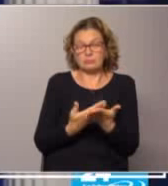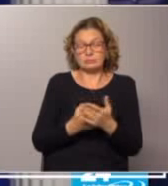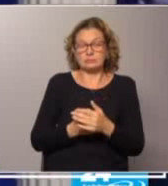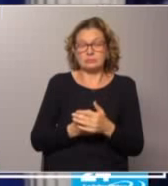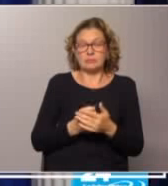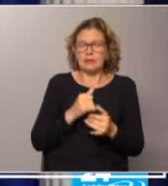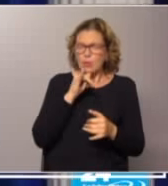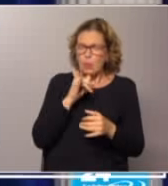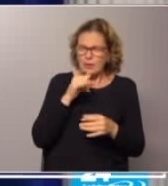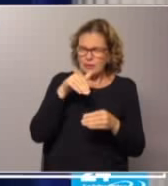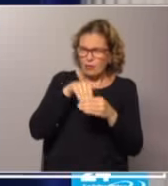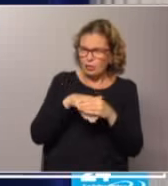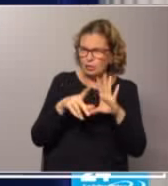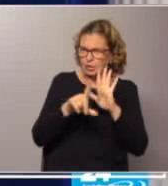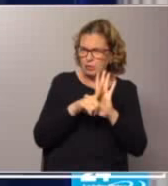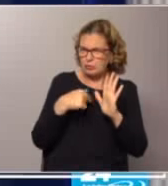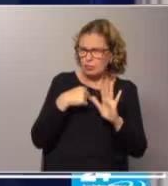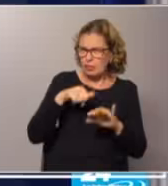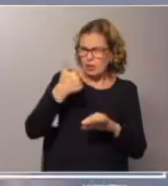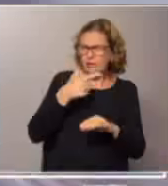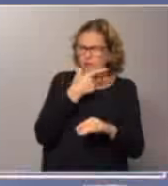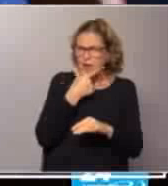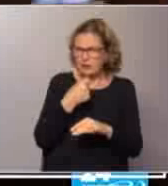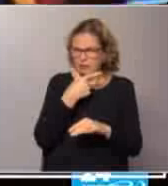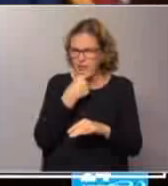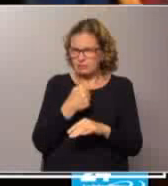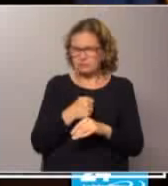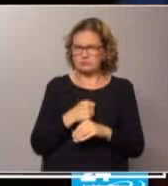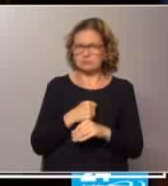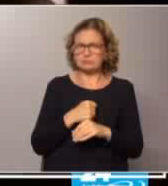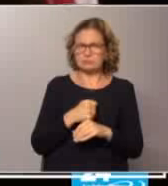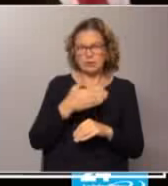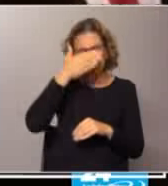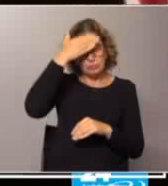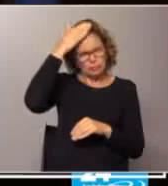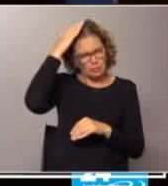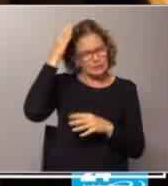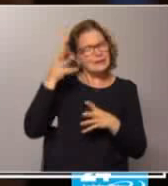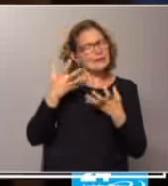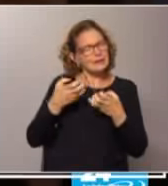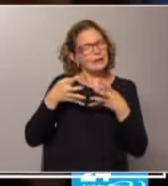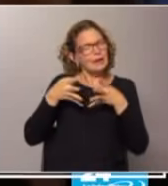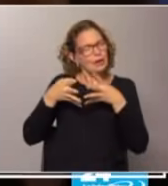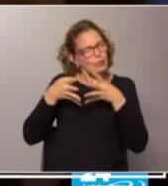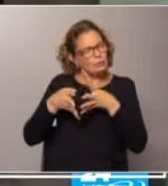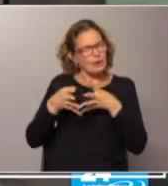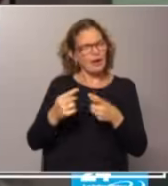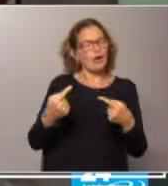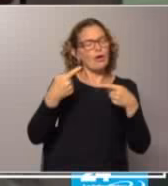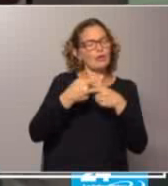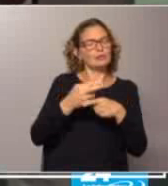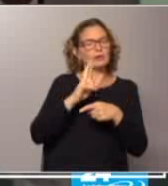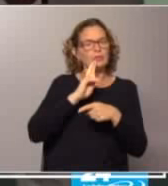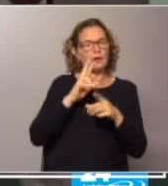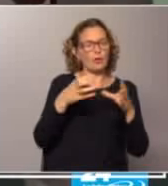si cuentan los votos legales yo gano fácilmente en la web está intentando luchar contra el resultado su equipo legal